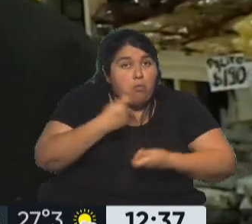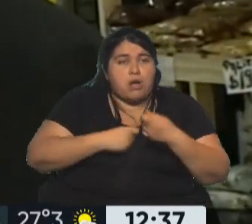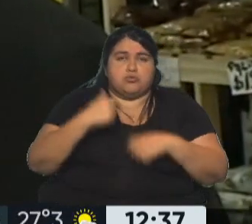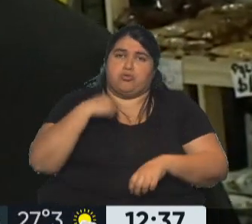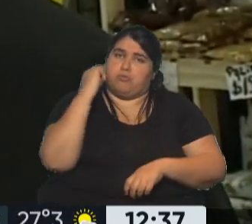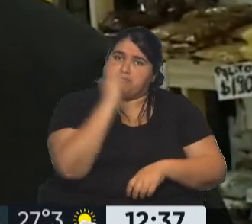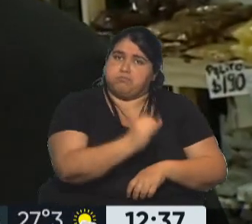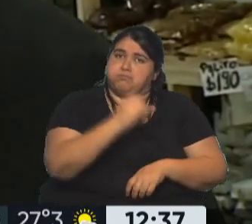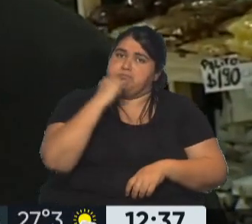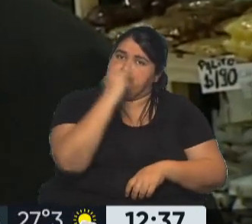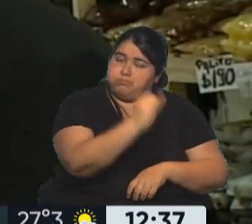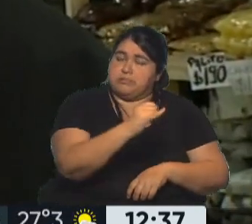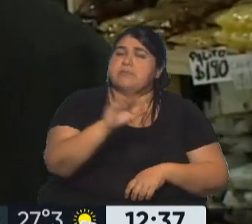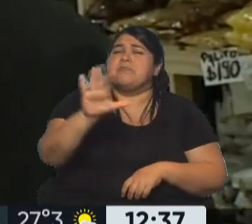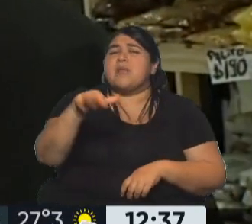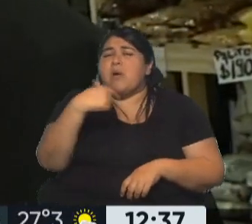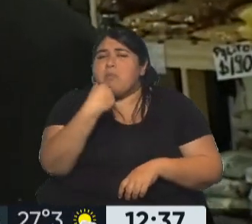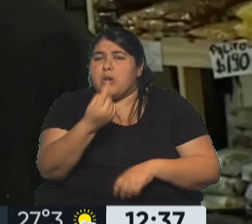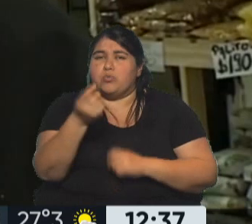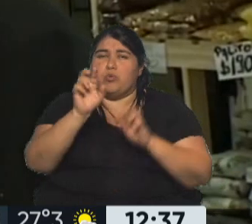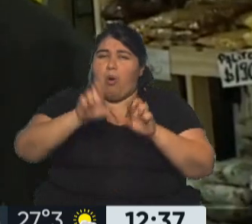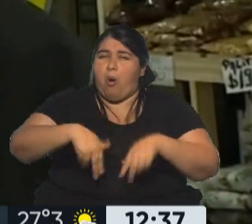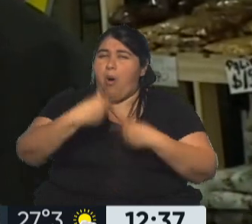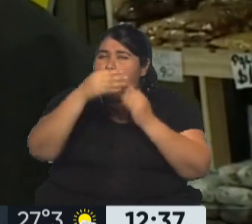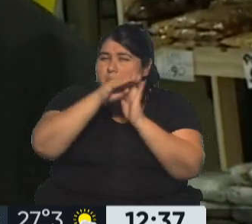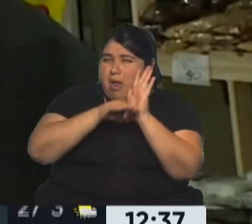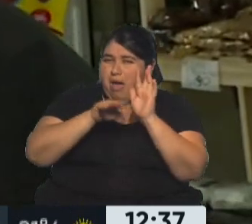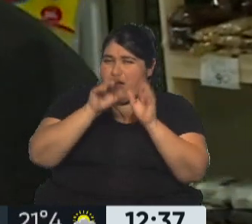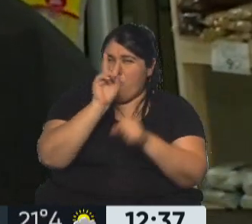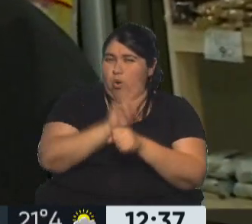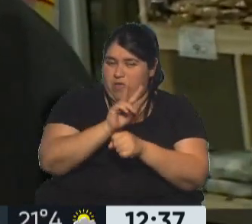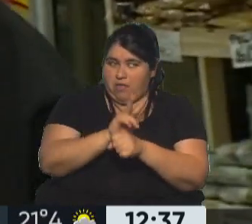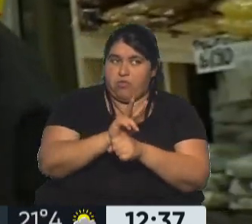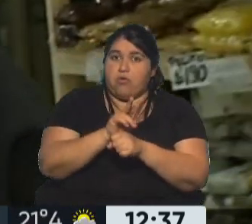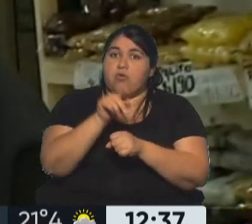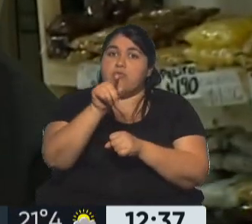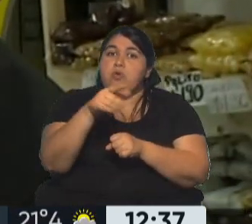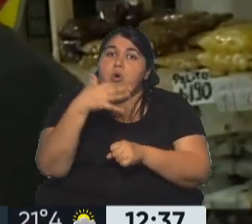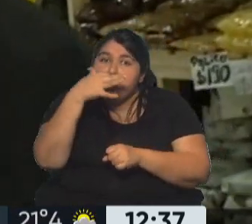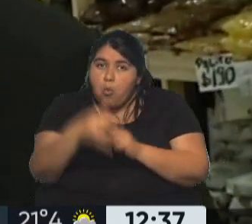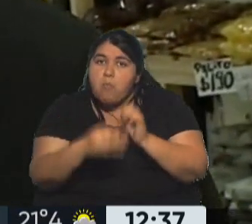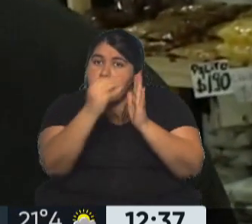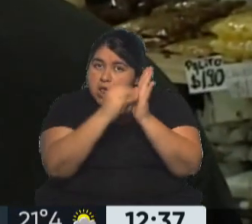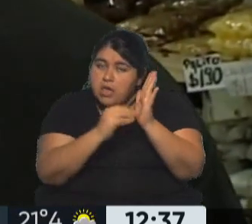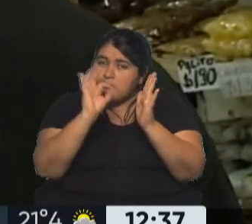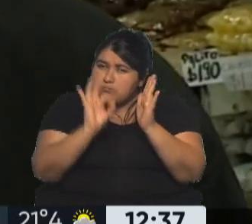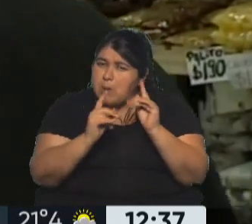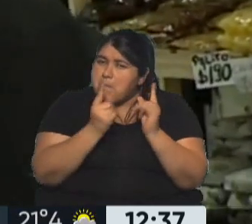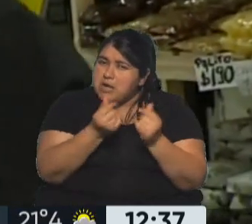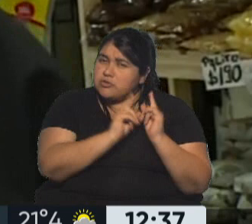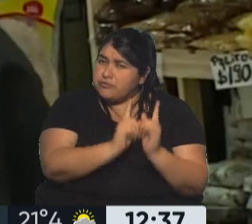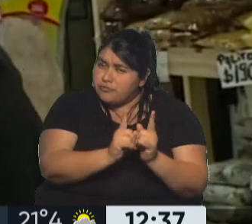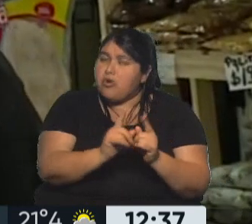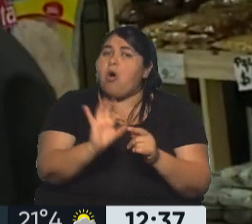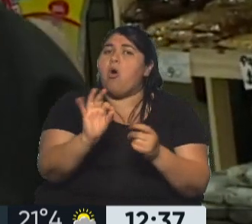pudo cumplir con los precios cuidados hubo remarcación Supongo en el medio pero pudo cumplir o tuvo que remarcar todo el tiempo no no